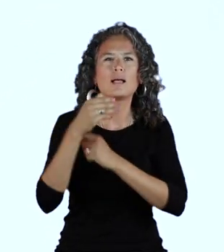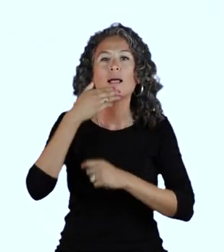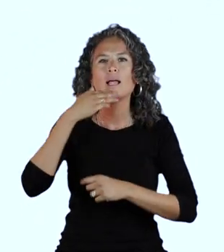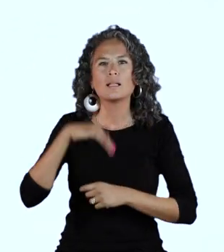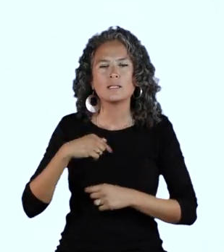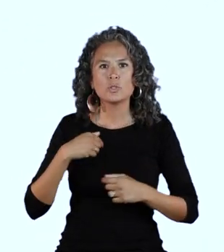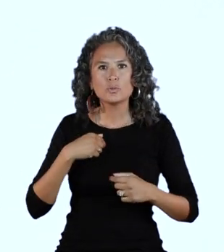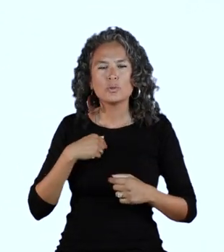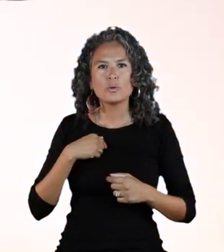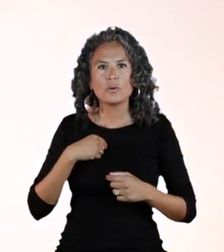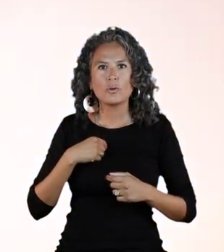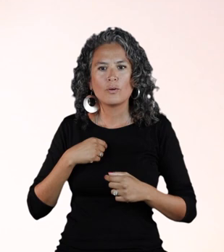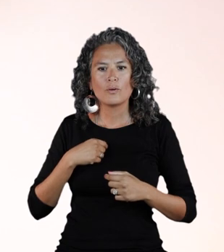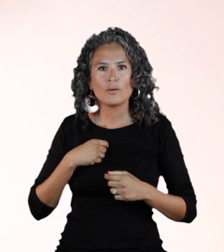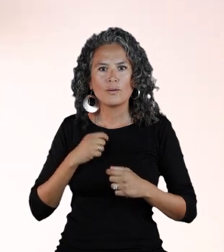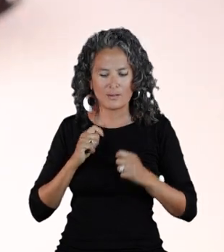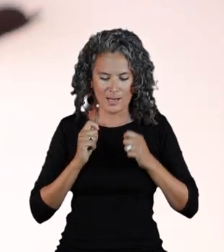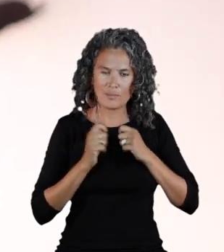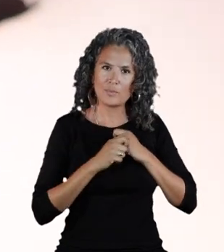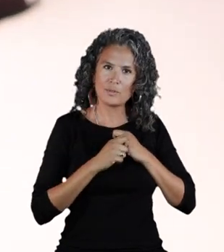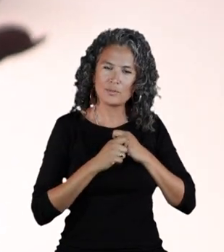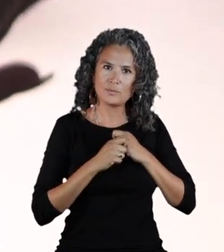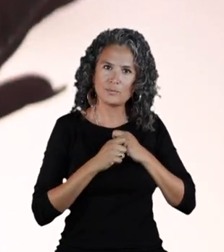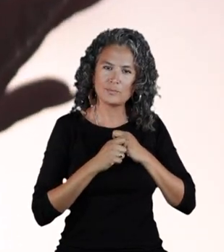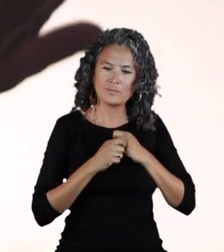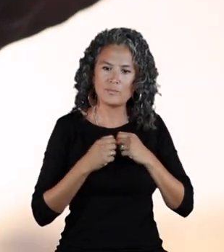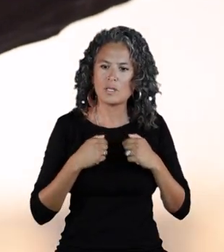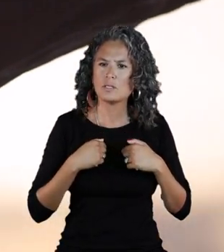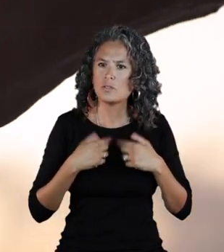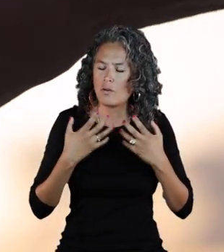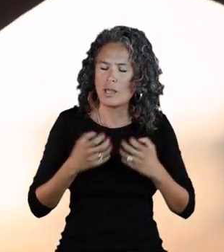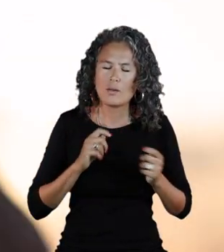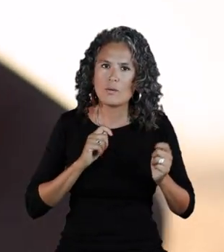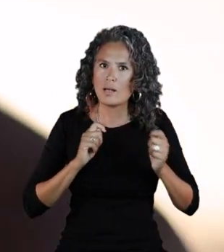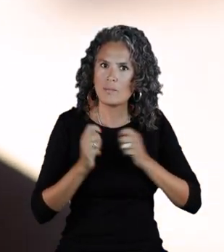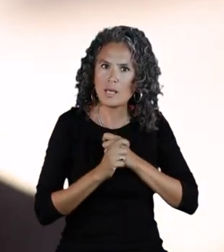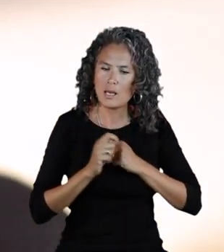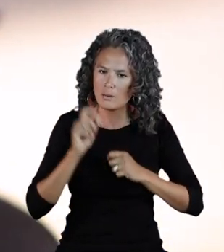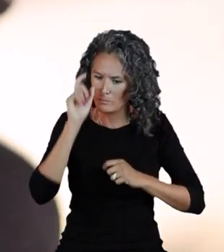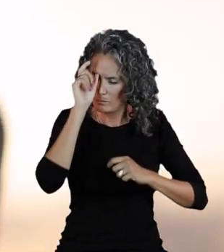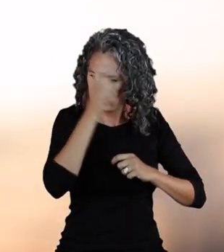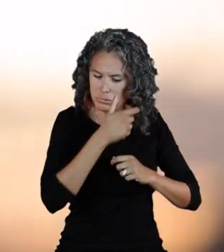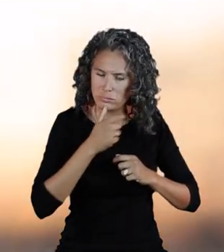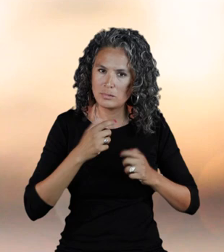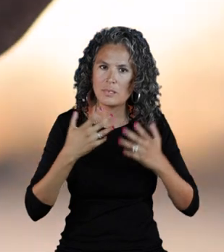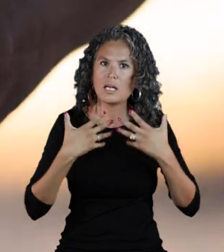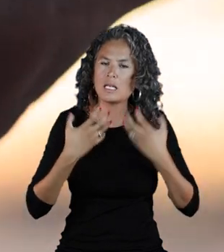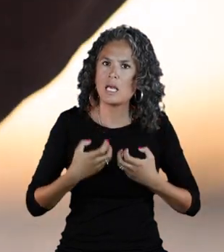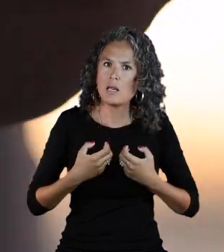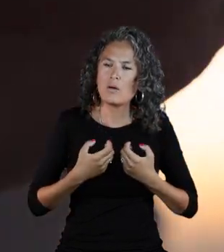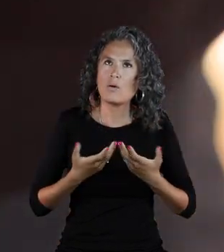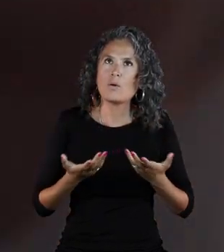soy la que cambia. Soy la que quiero cambiar, soy la que quiero salir